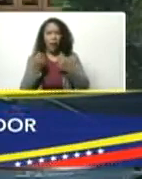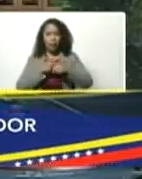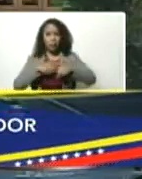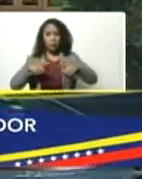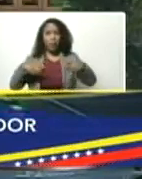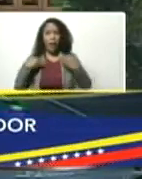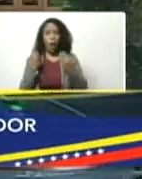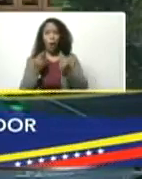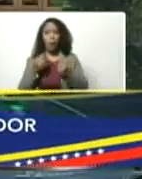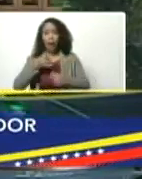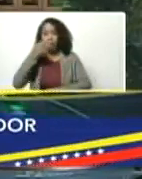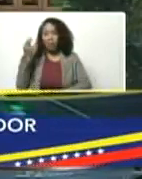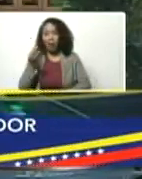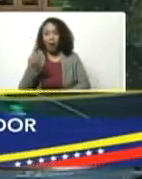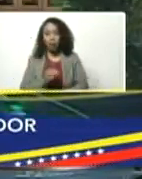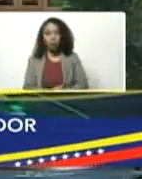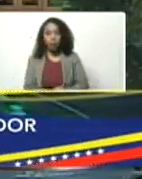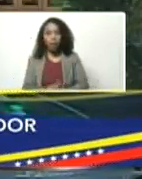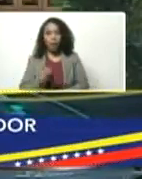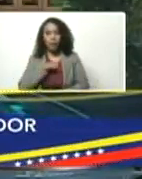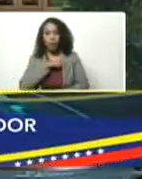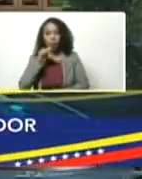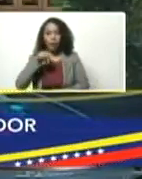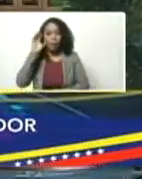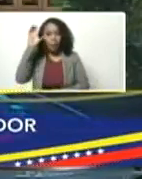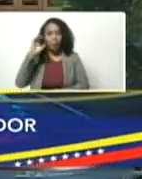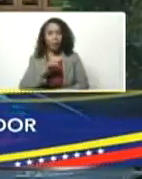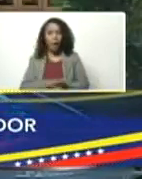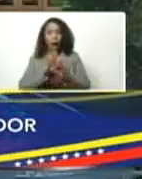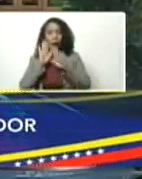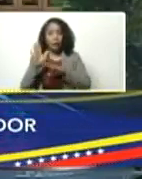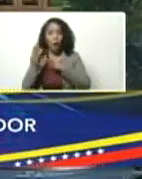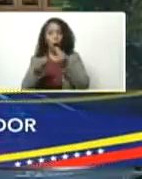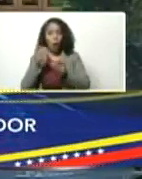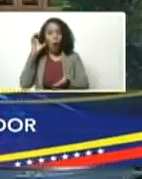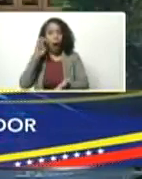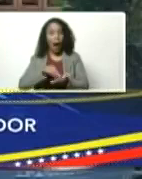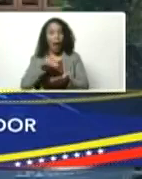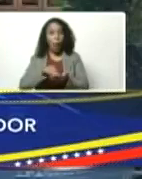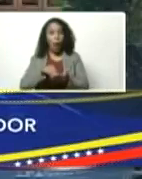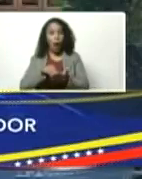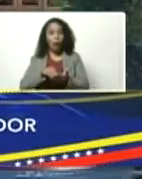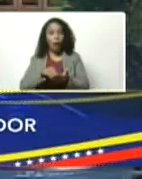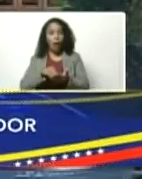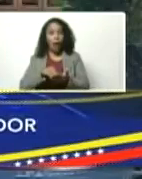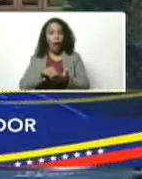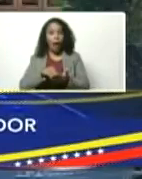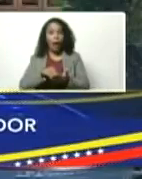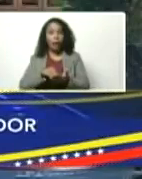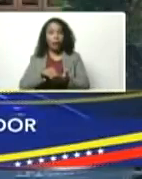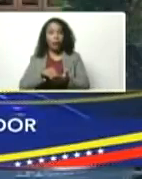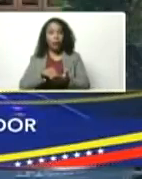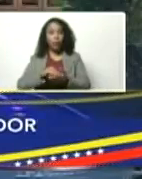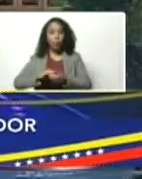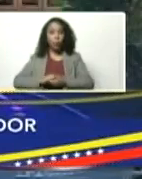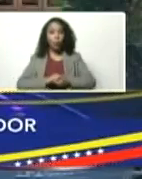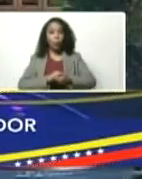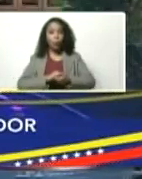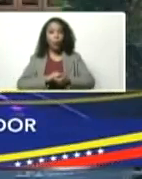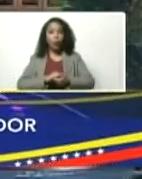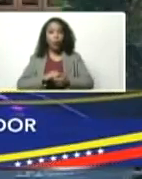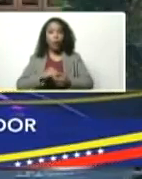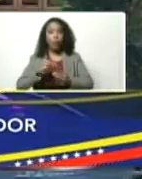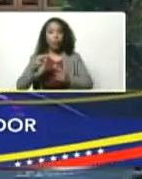economía real de nuestro país. Y así como en Aragua, en Turmero, veíamos el portento de